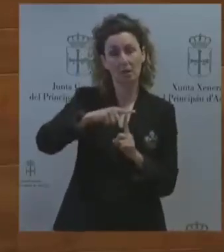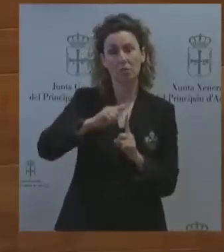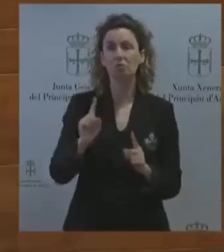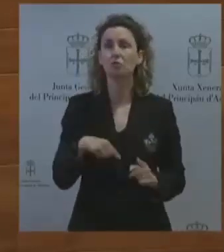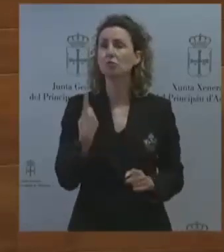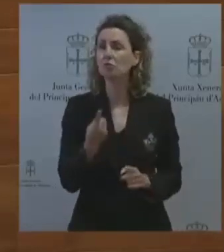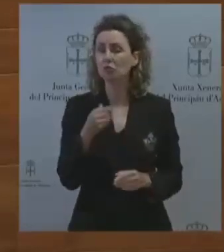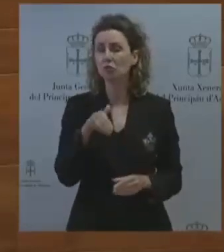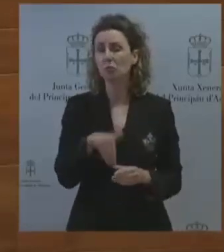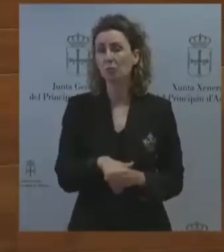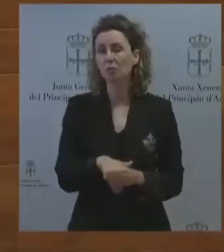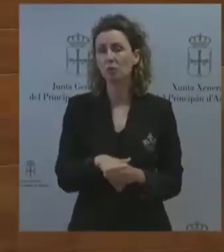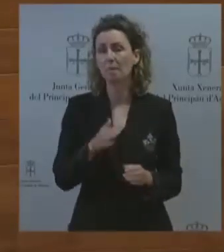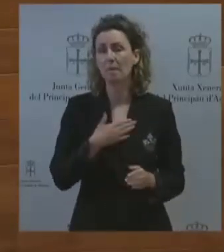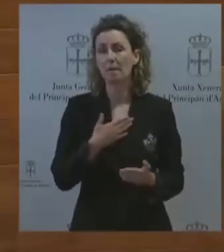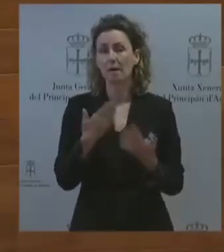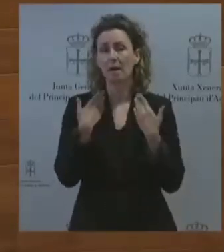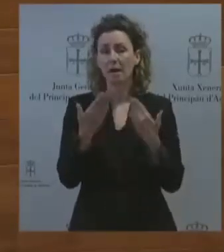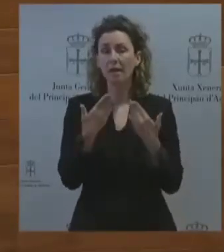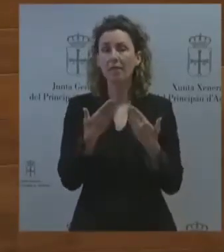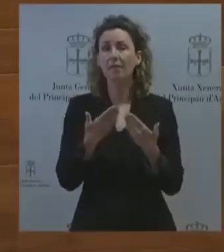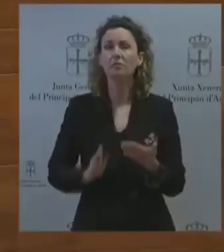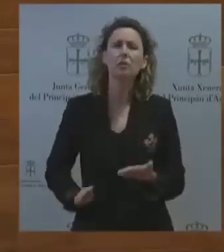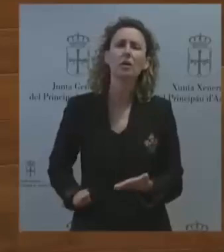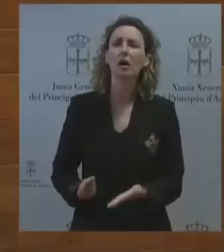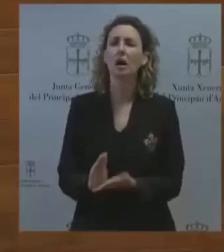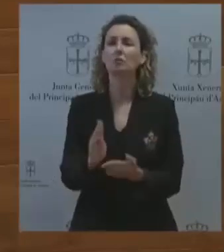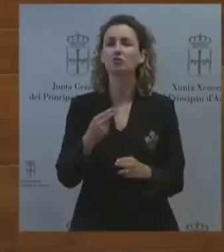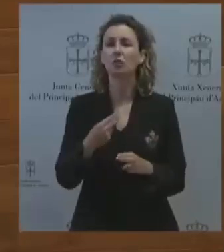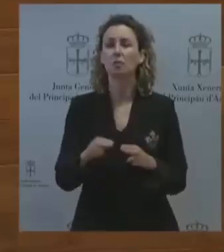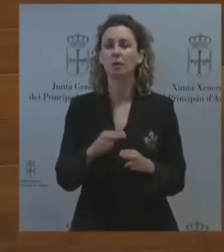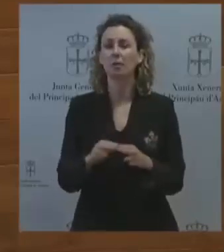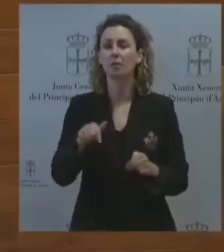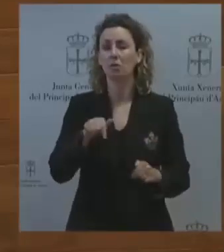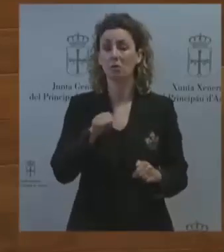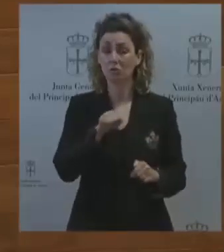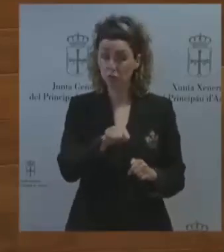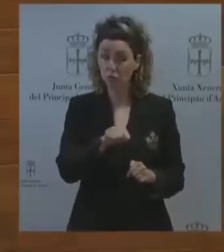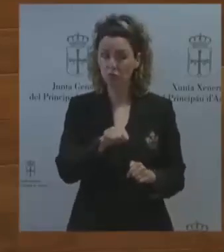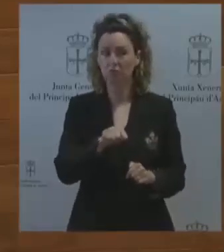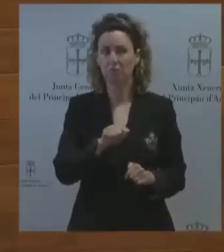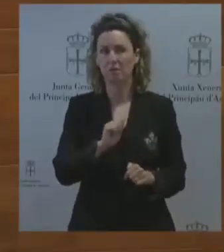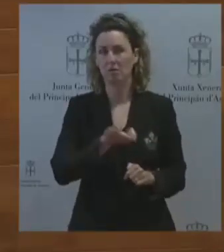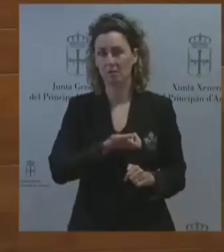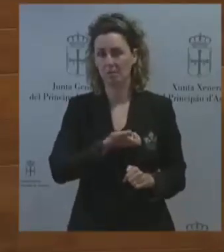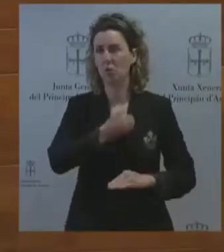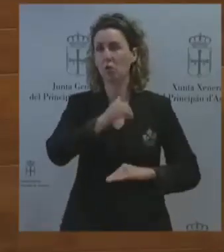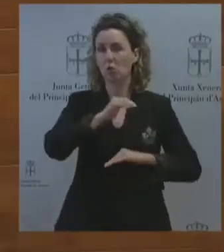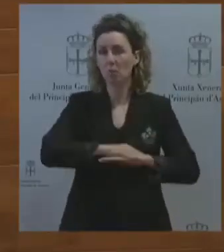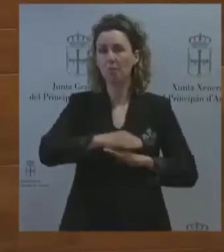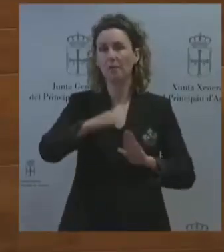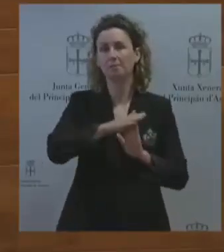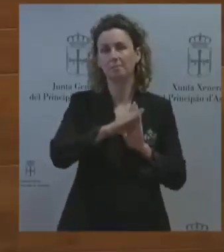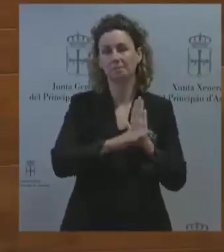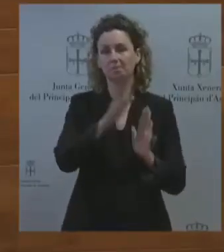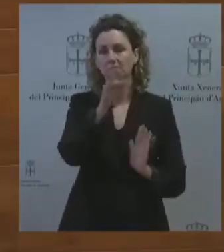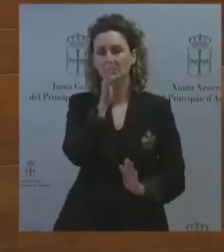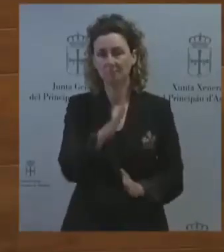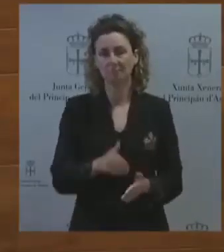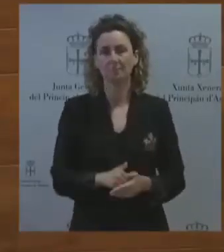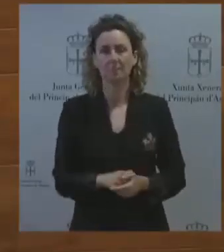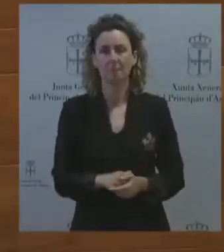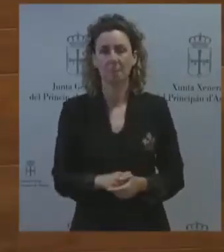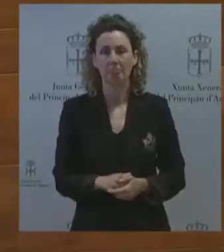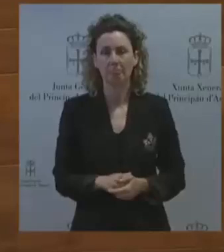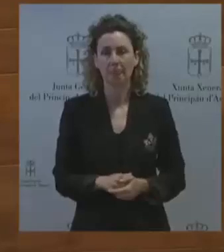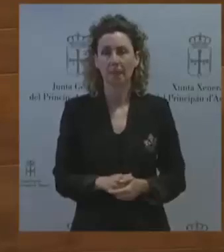gasto político previsto para este ayuntamiento. Es decir, Vox cumple con lo que promete. Por tanto, se pueden bajar impuestos sin recortar